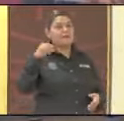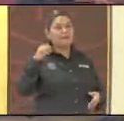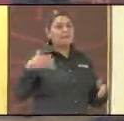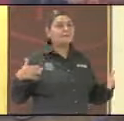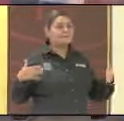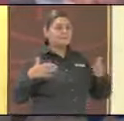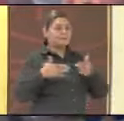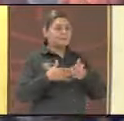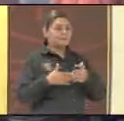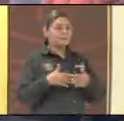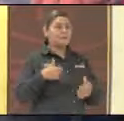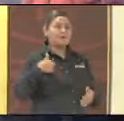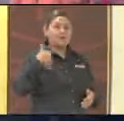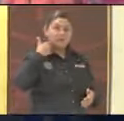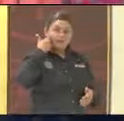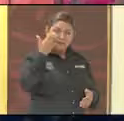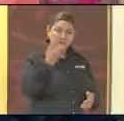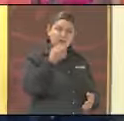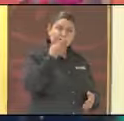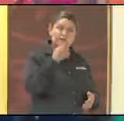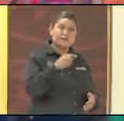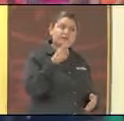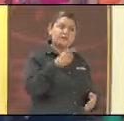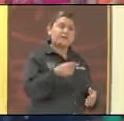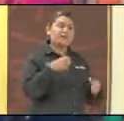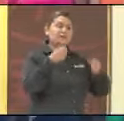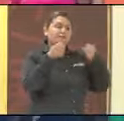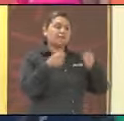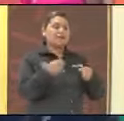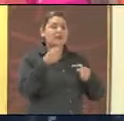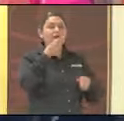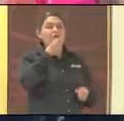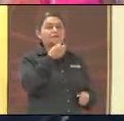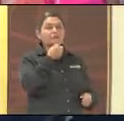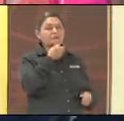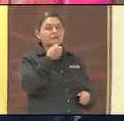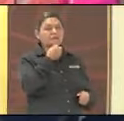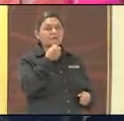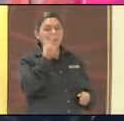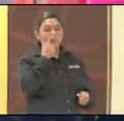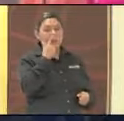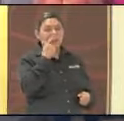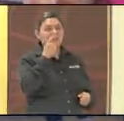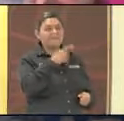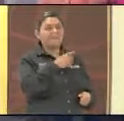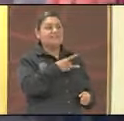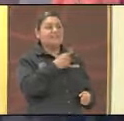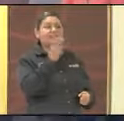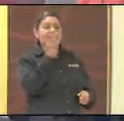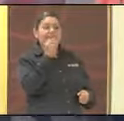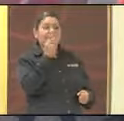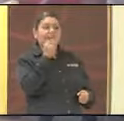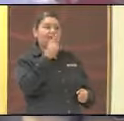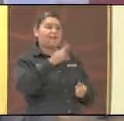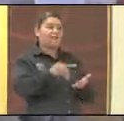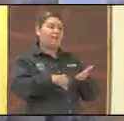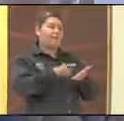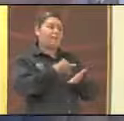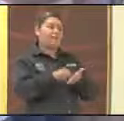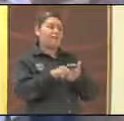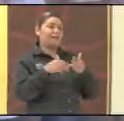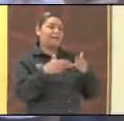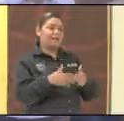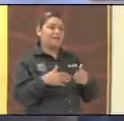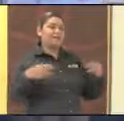conectar. Y quiero comentarles que eso les va a dar seguridad a los niños. Ahí el delegado de tránsito hasta se paró en el centro del camellón del